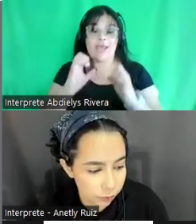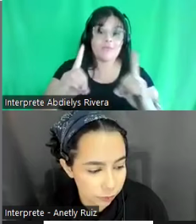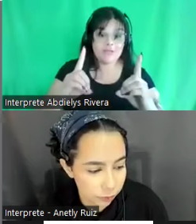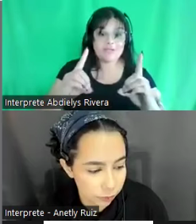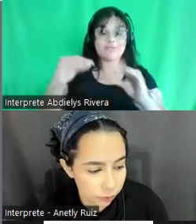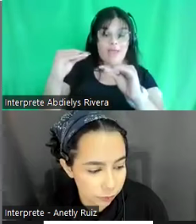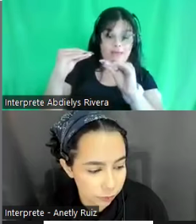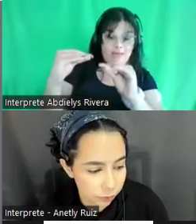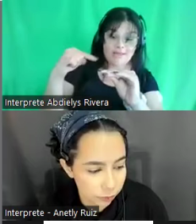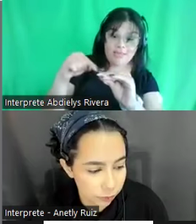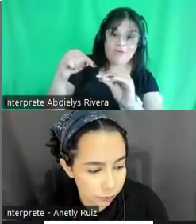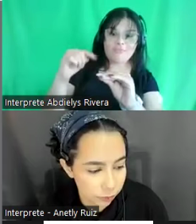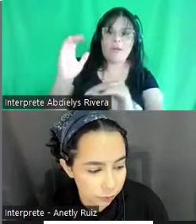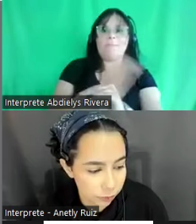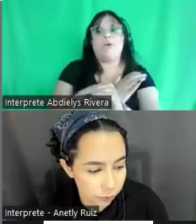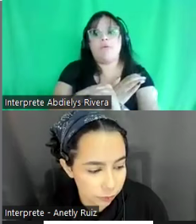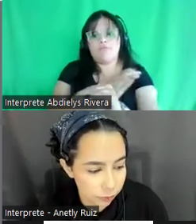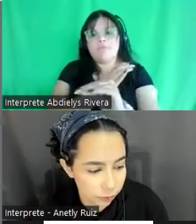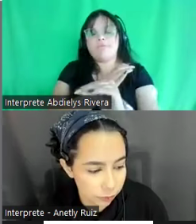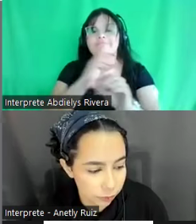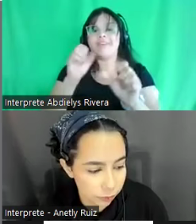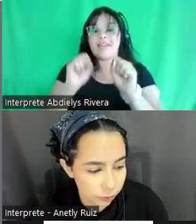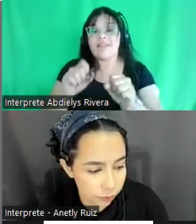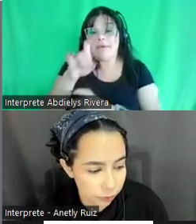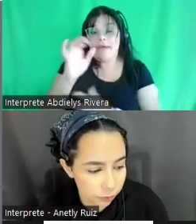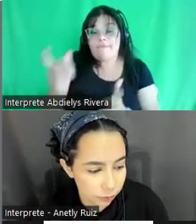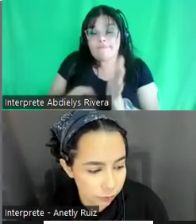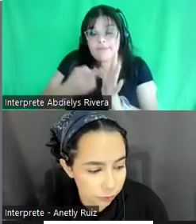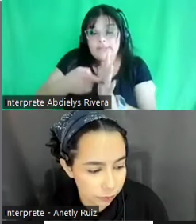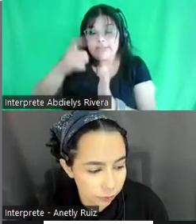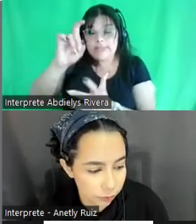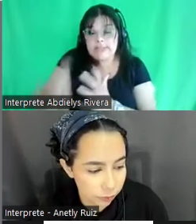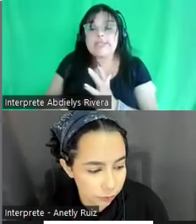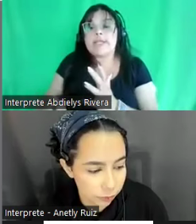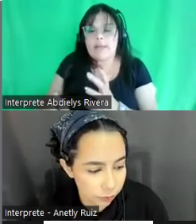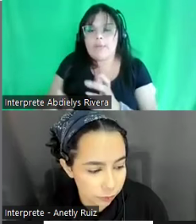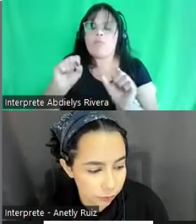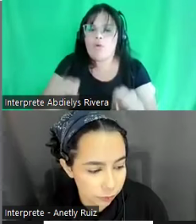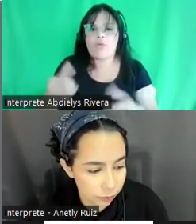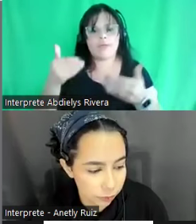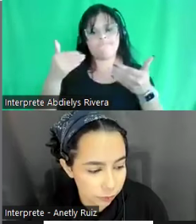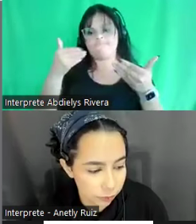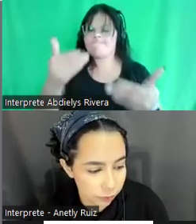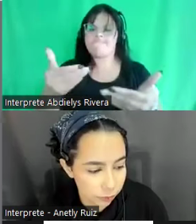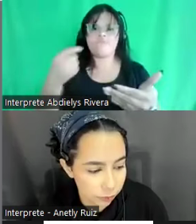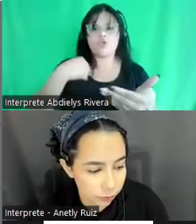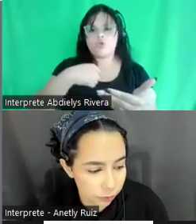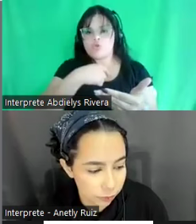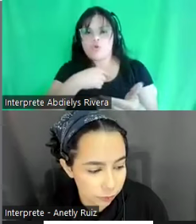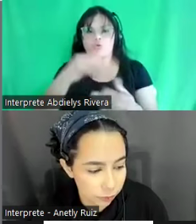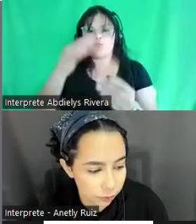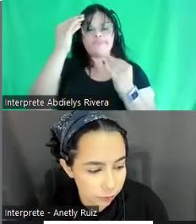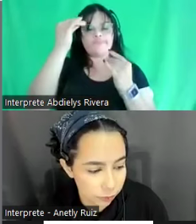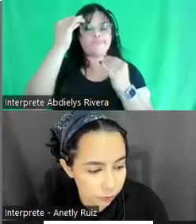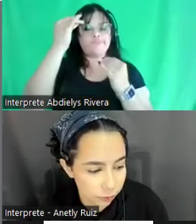hacer diferentes iniciativas, y necesitamos trabajar iniciativas en el sector de salud, porque la disparidad